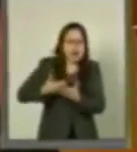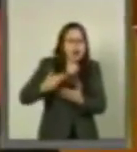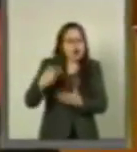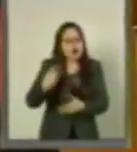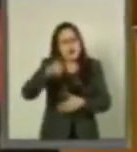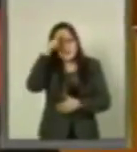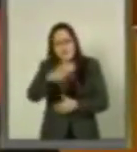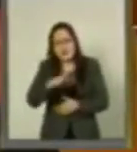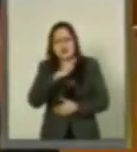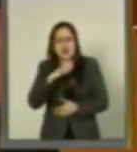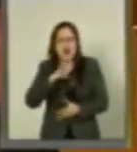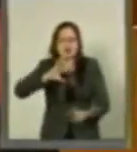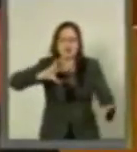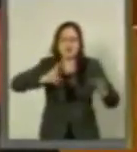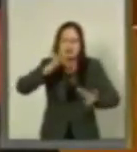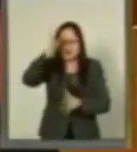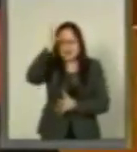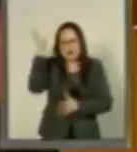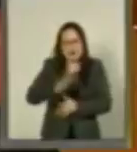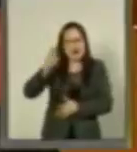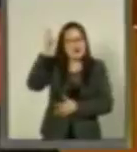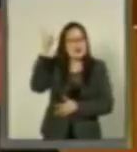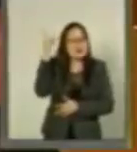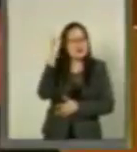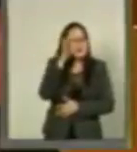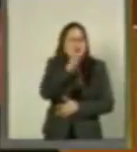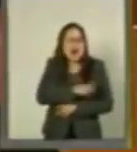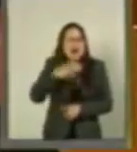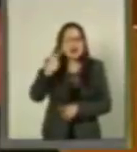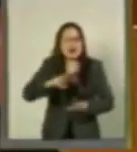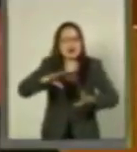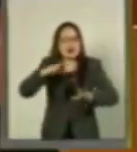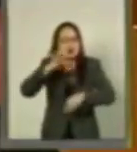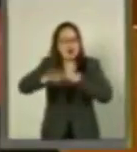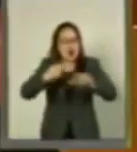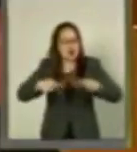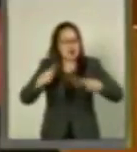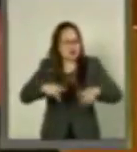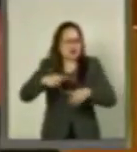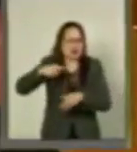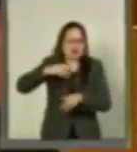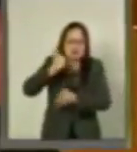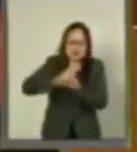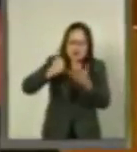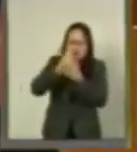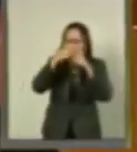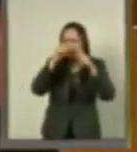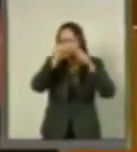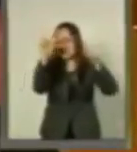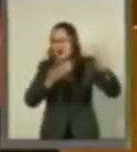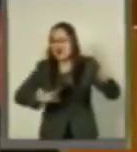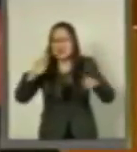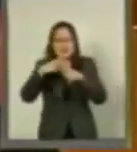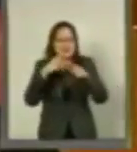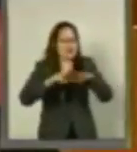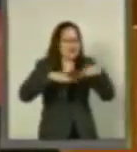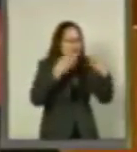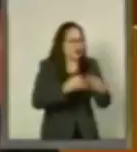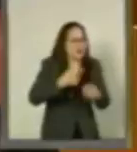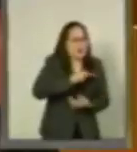situación desastrosa y que alcanza a toda la población de todas las edades y de todas las